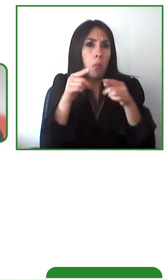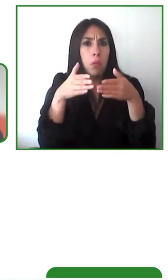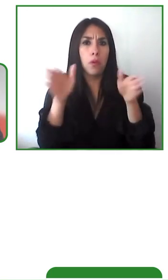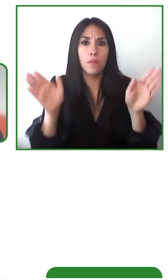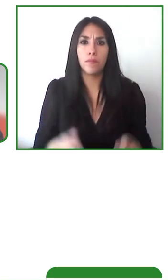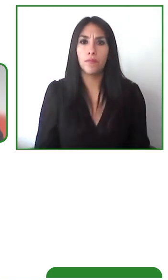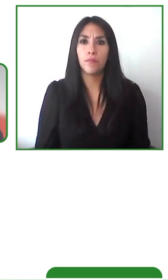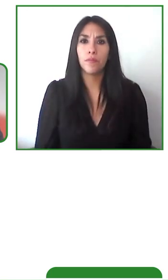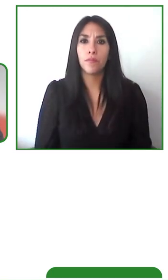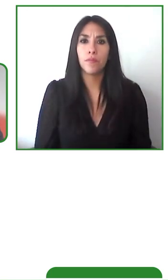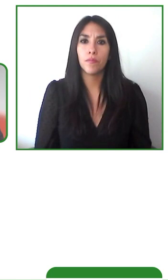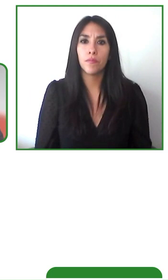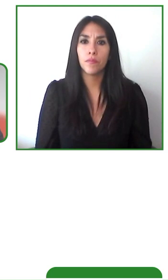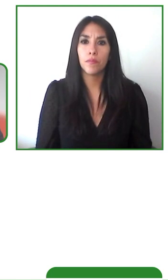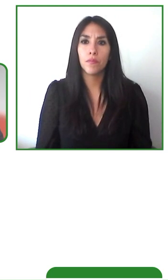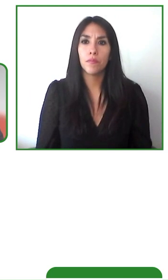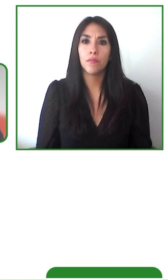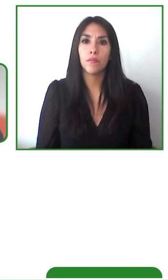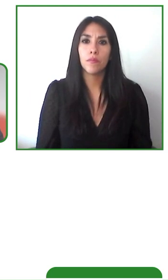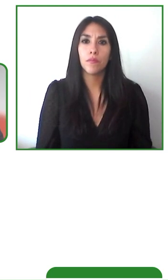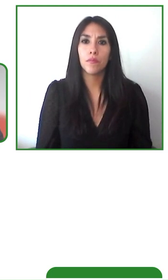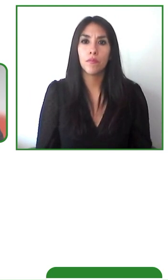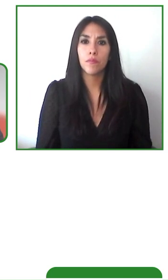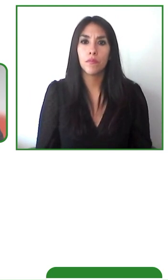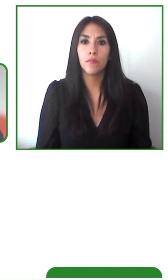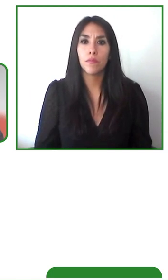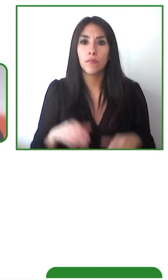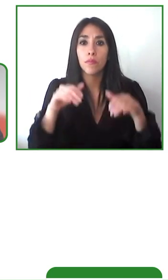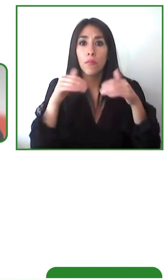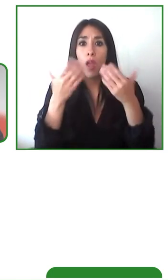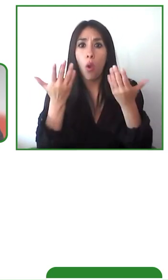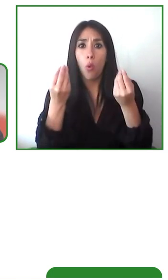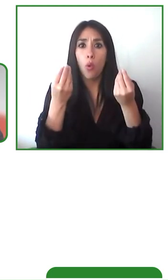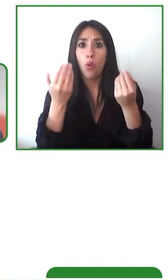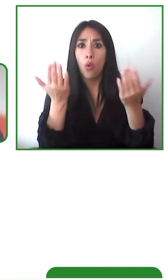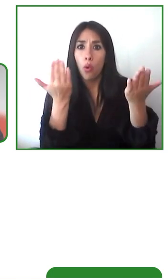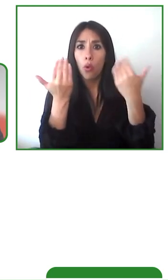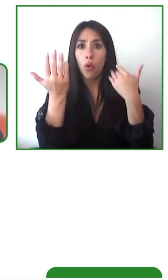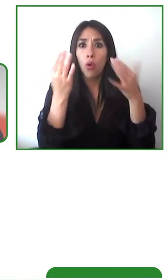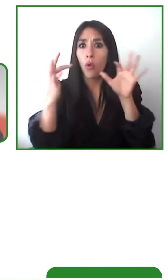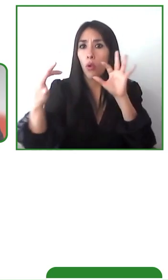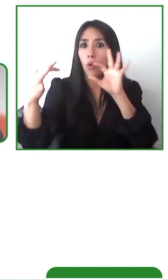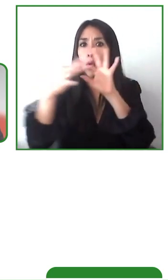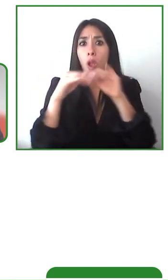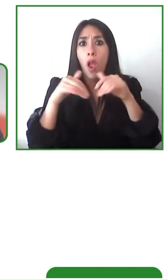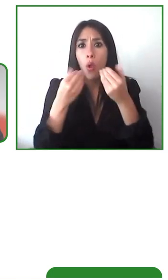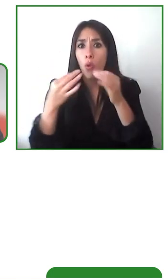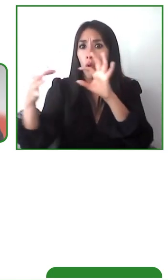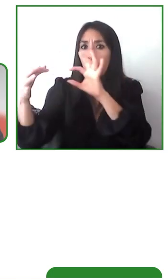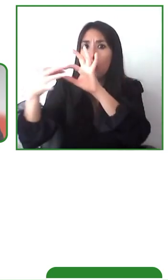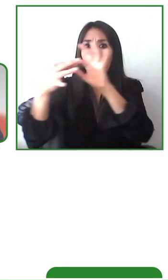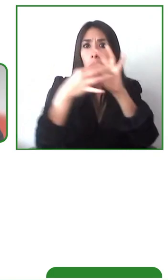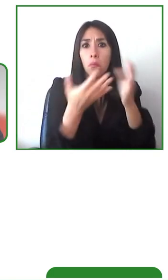está bien para mí, para mi organización, para el impacto que quiero tener?